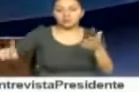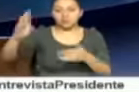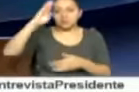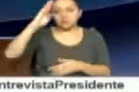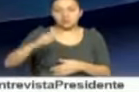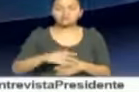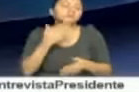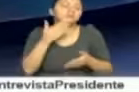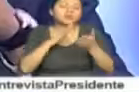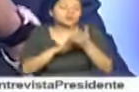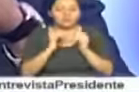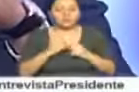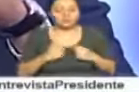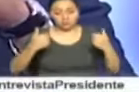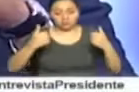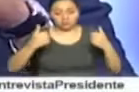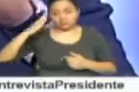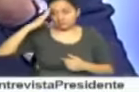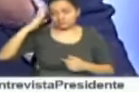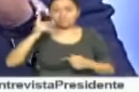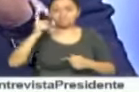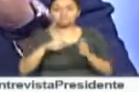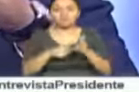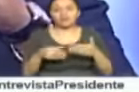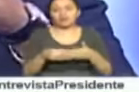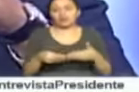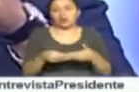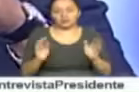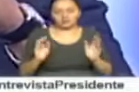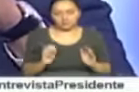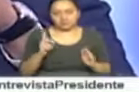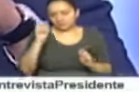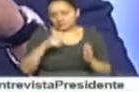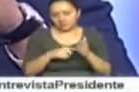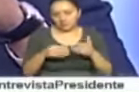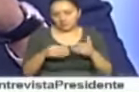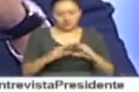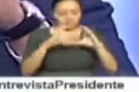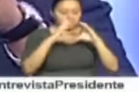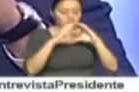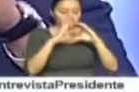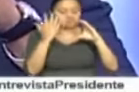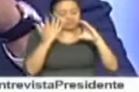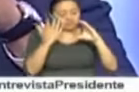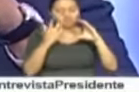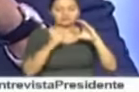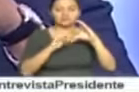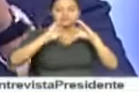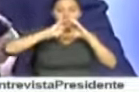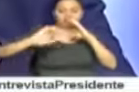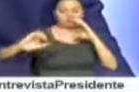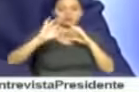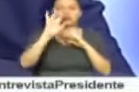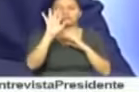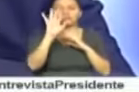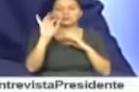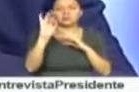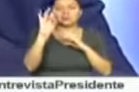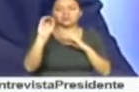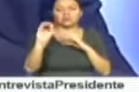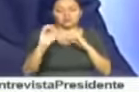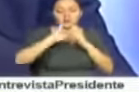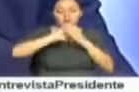alguien gana $1,000, aporta 23%, recibe 770. Pero además, el empleador, el gobierno, tiene que pagar 260